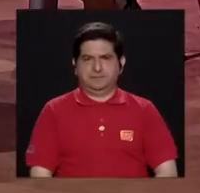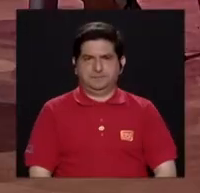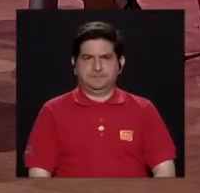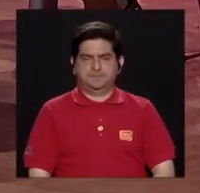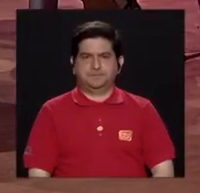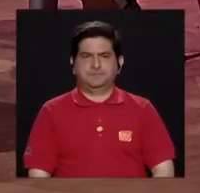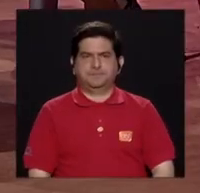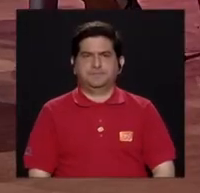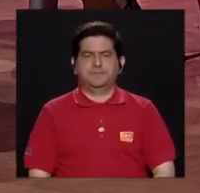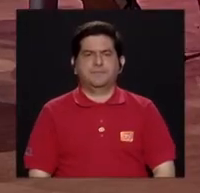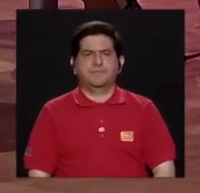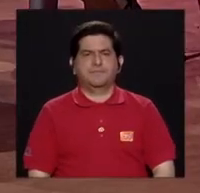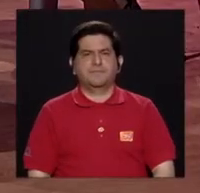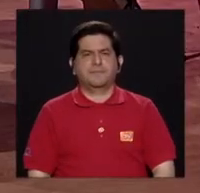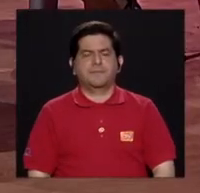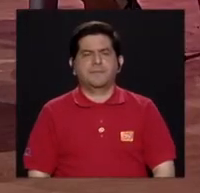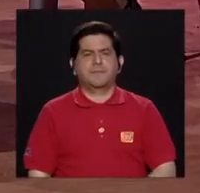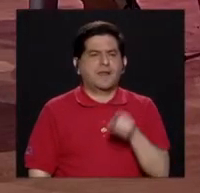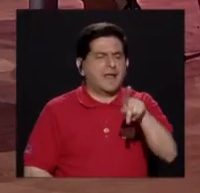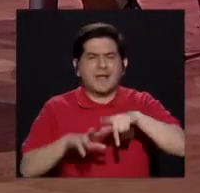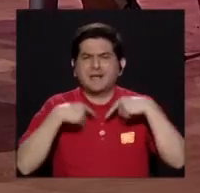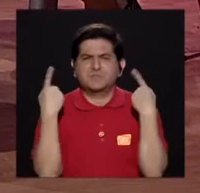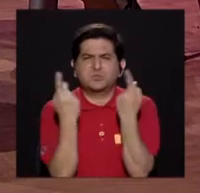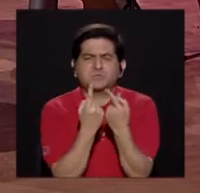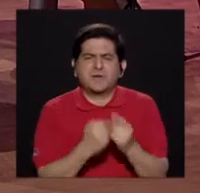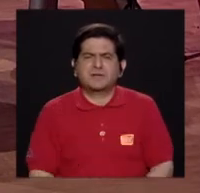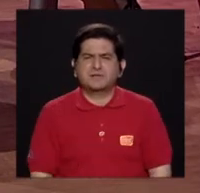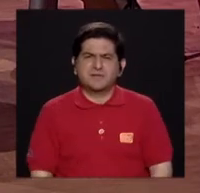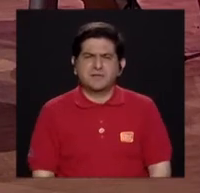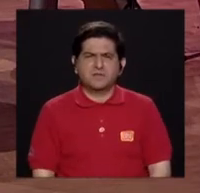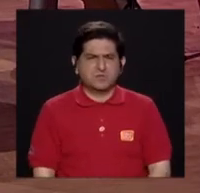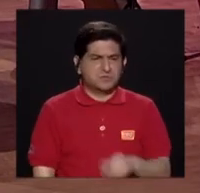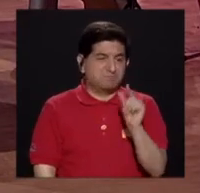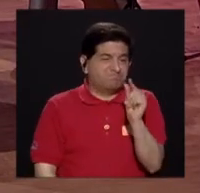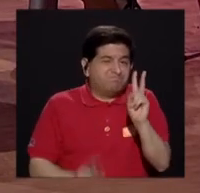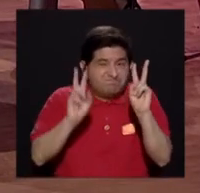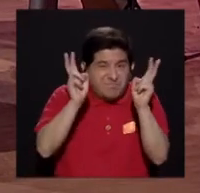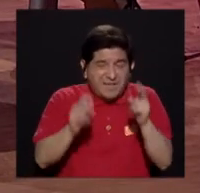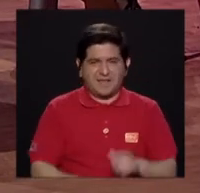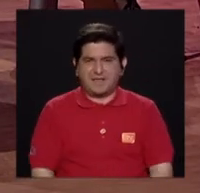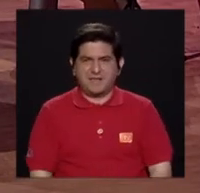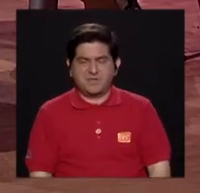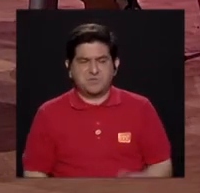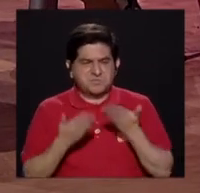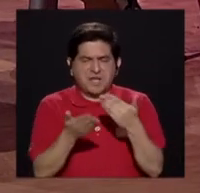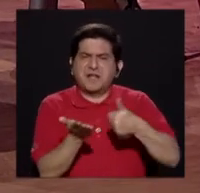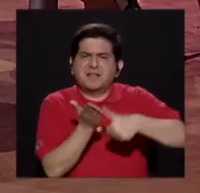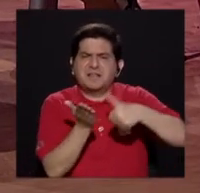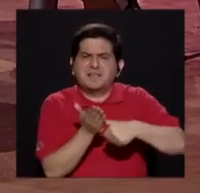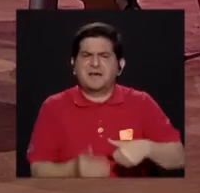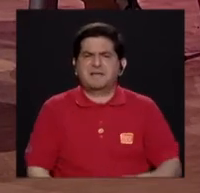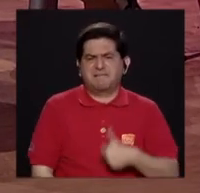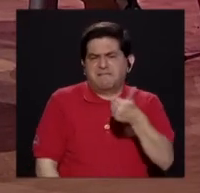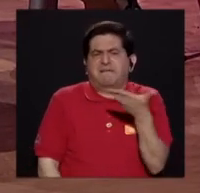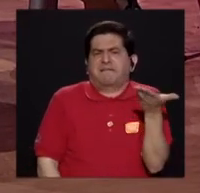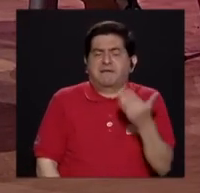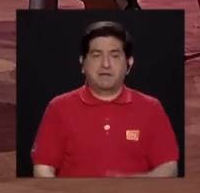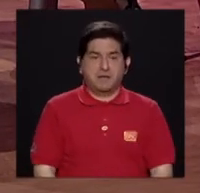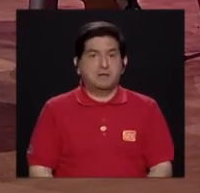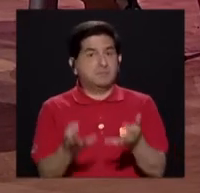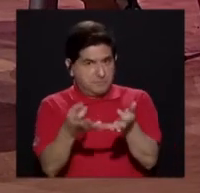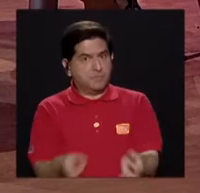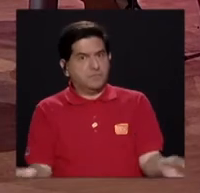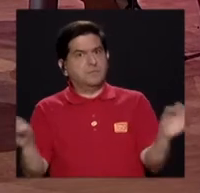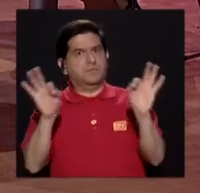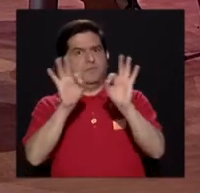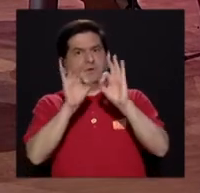¿Qué ganancias tienen esos partidos pequeños? al ofrecer sus votos? Bueno, tienen una ganancia muy importante.